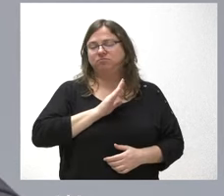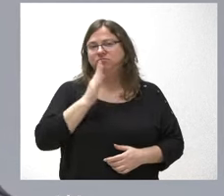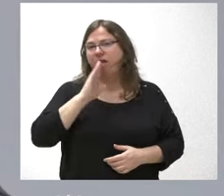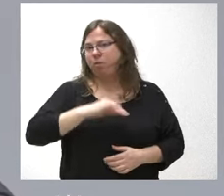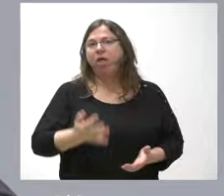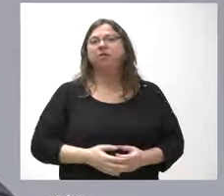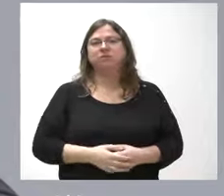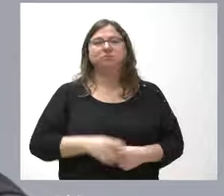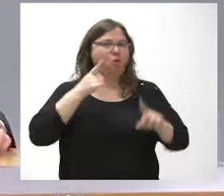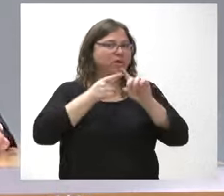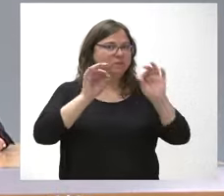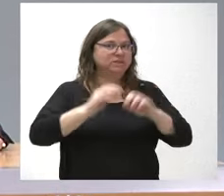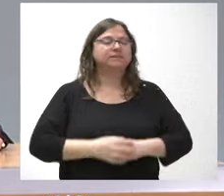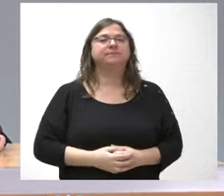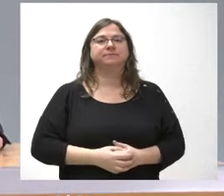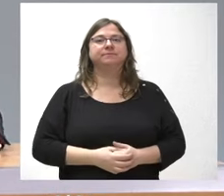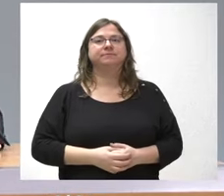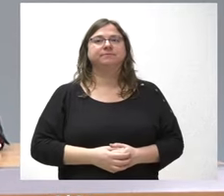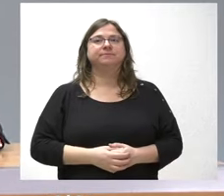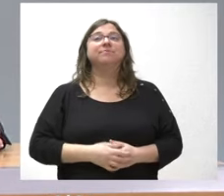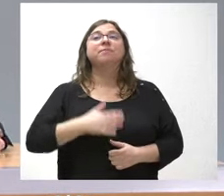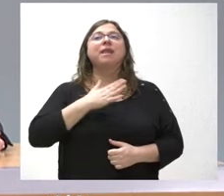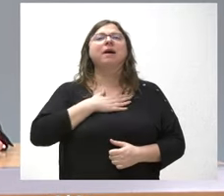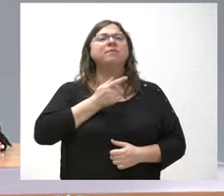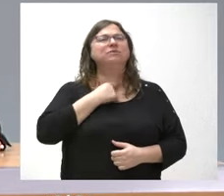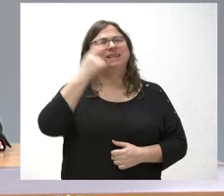adecuada, ese es el objetivo. A mí me gustaría